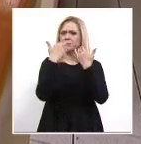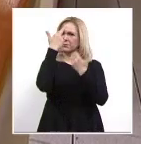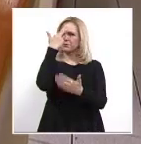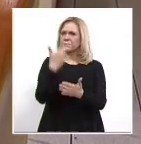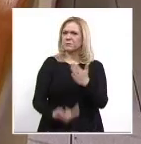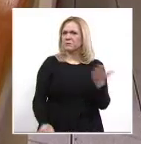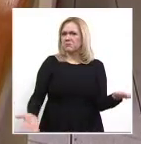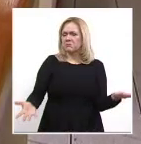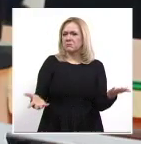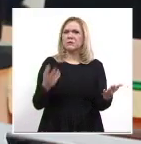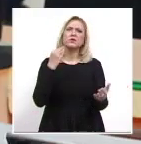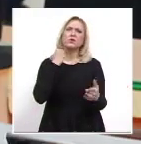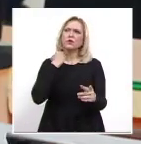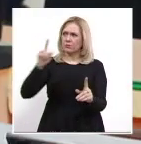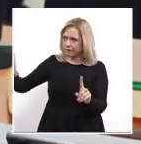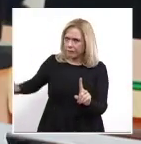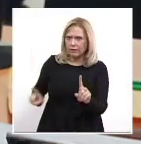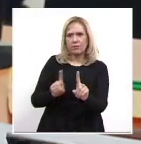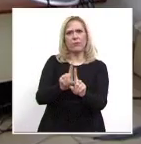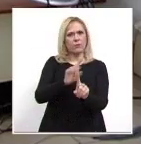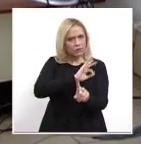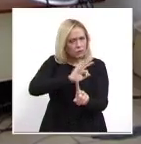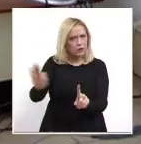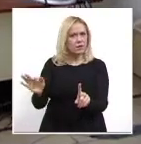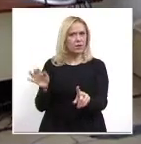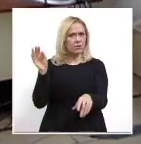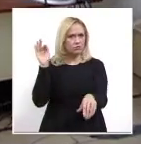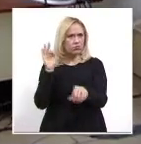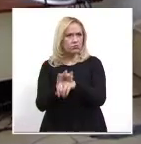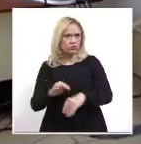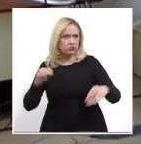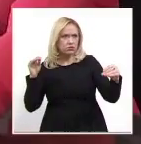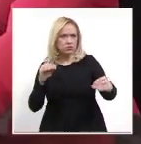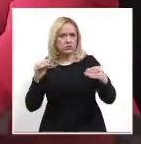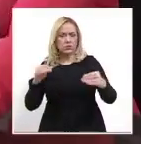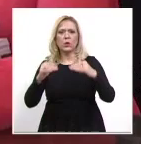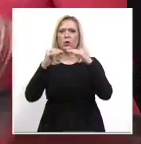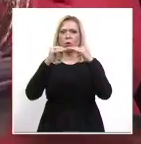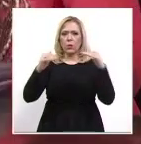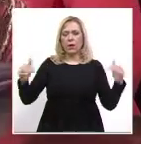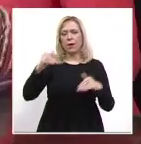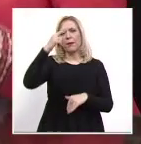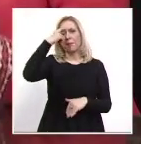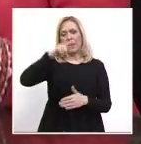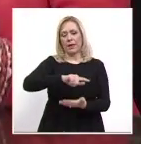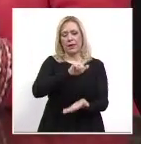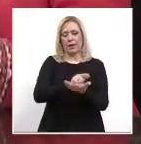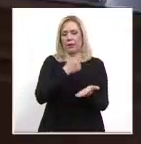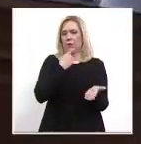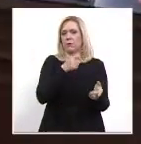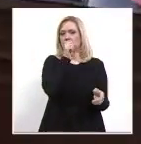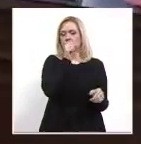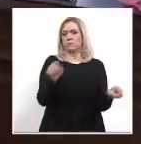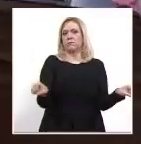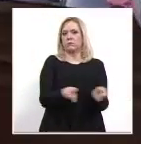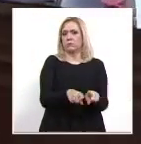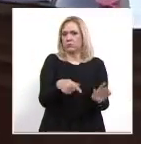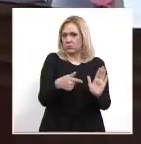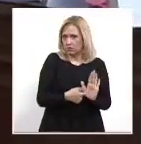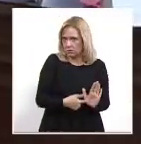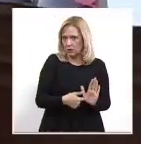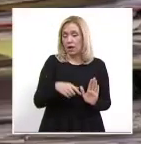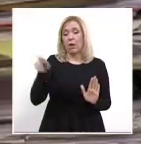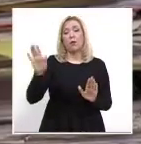derechos a una defensa adecuada, a la igualdad, ni la garantía de seguridad jurídica, al prever que es el